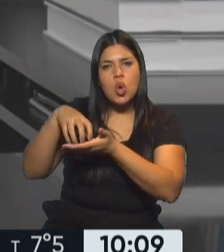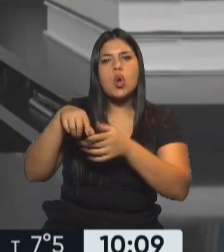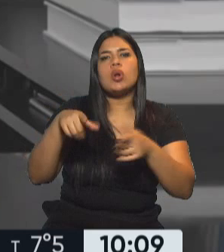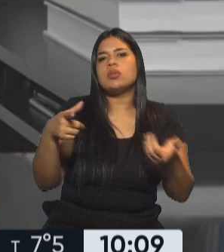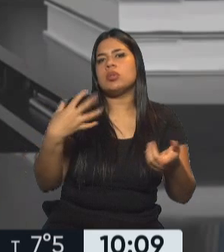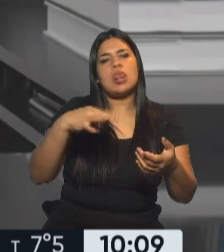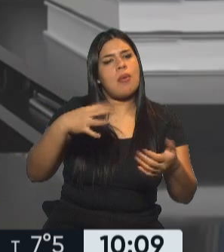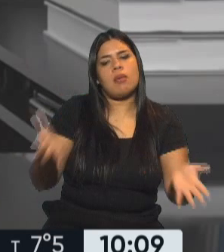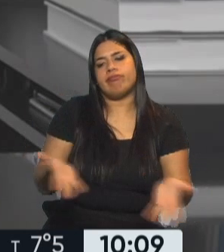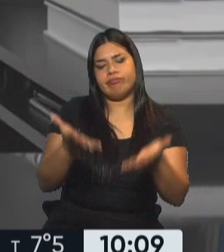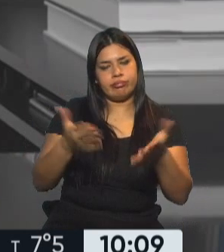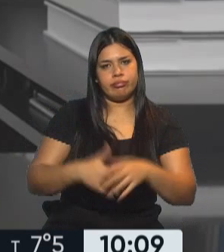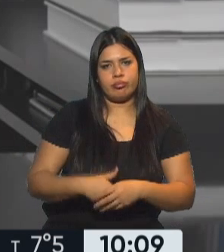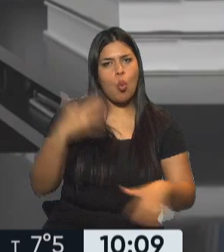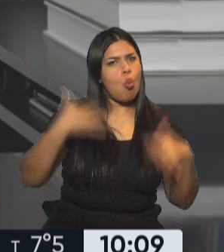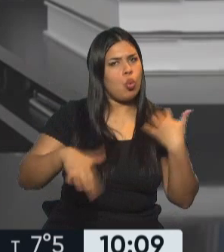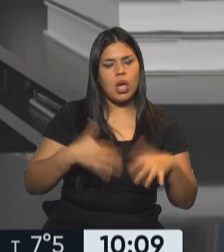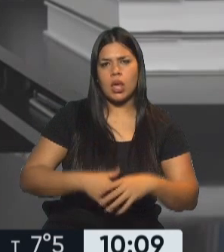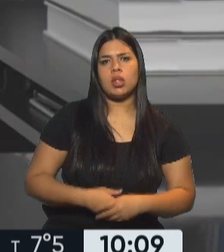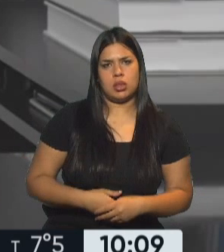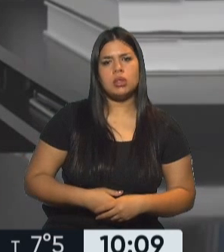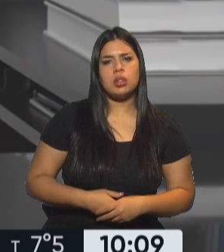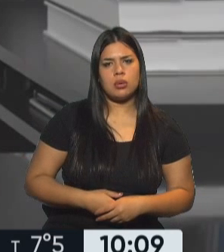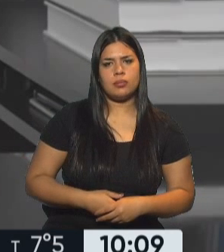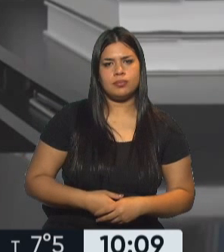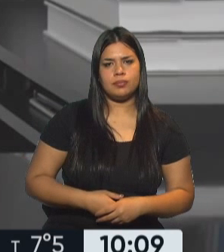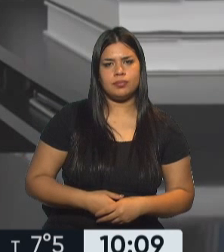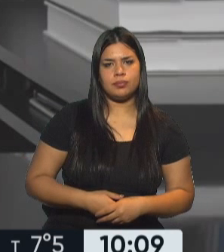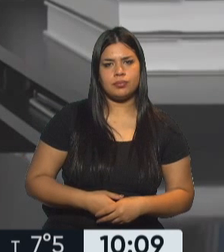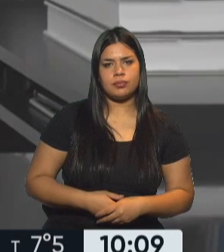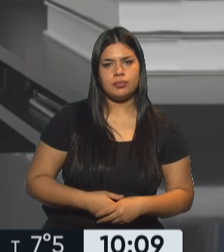y que el juzgado responsable no continúe vacante.